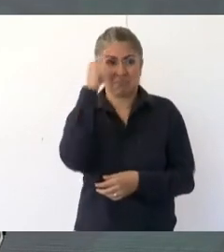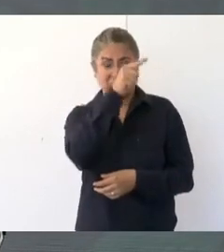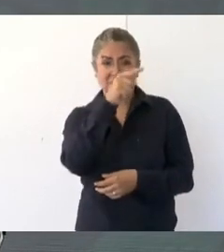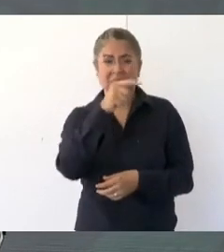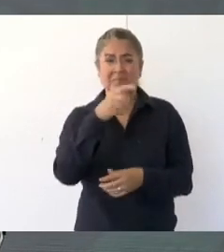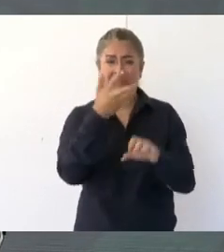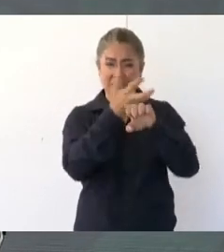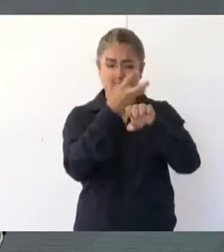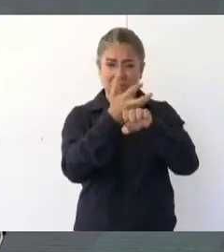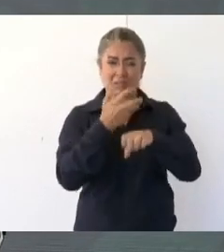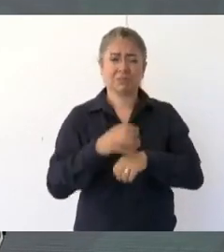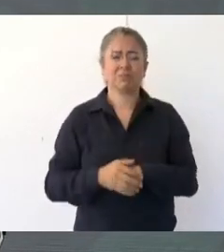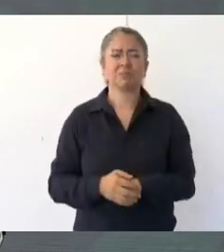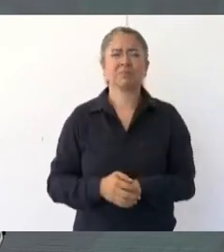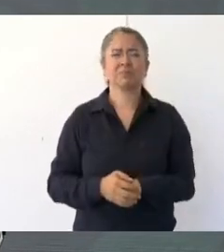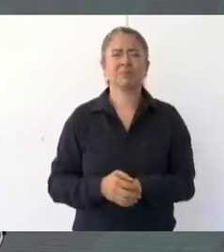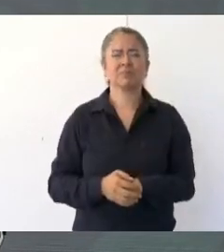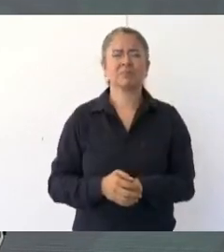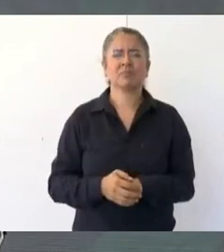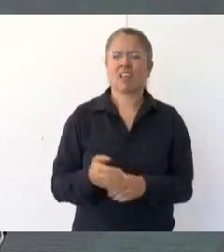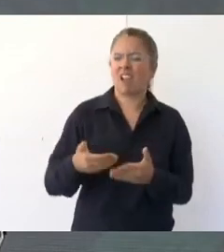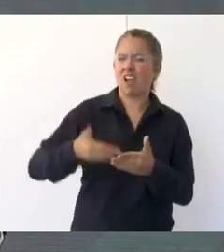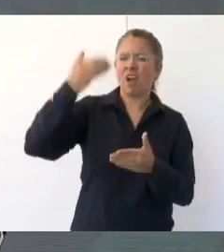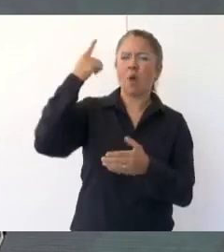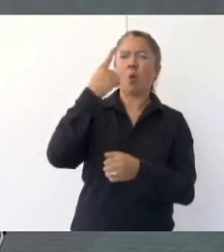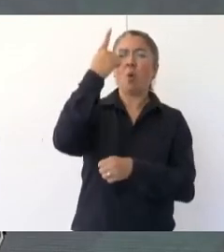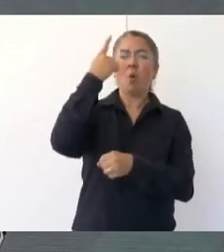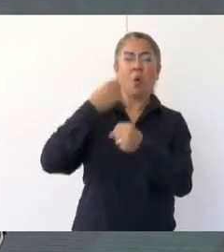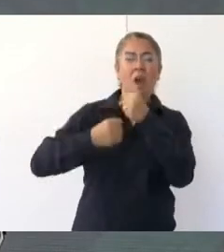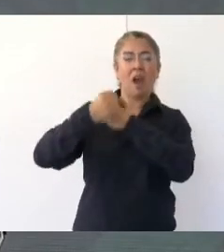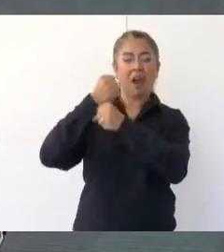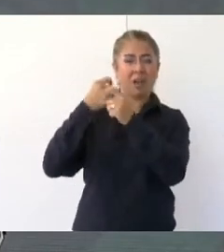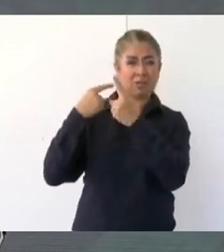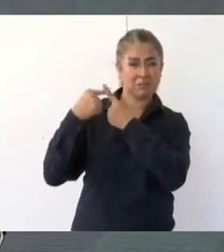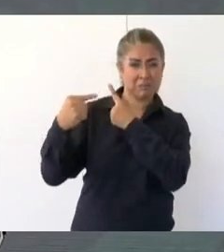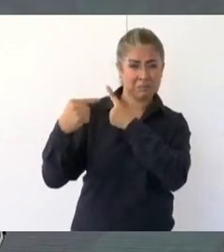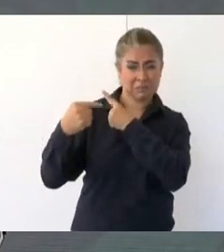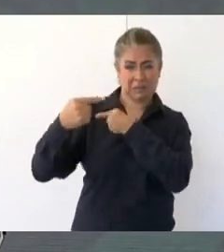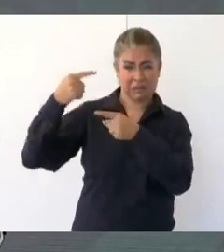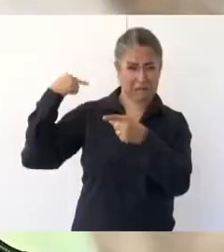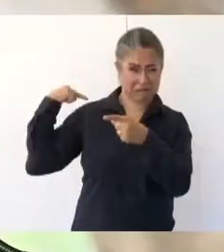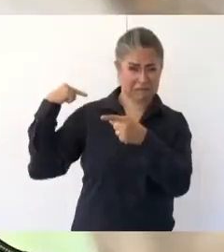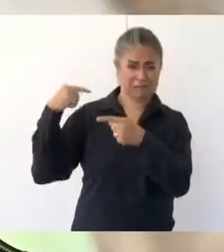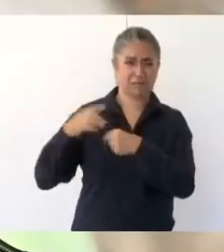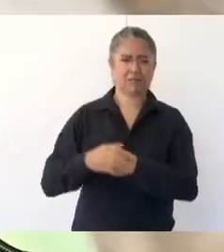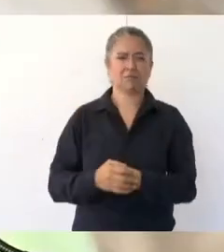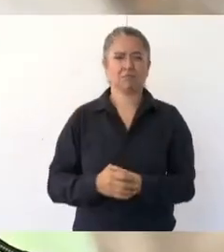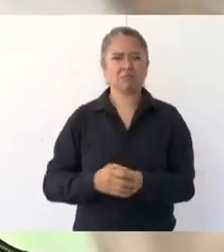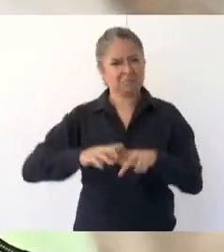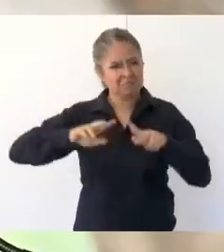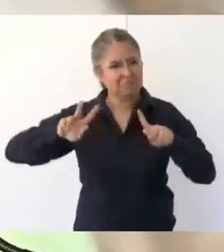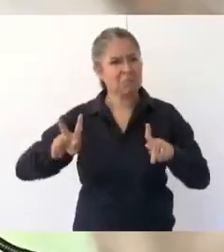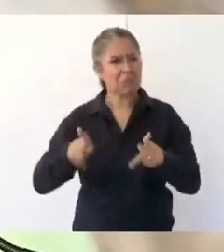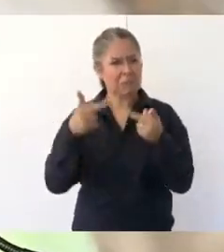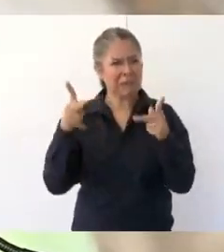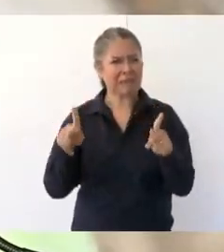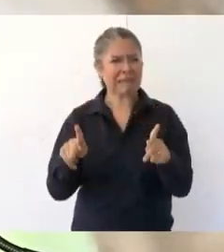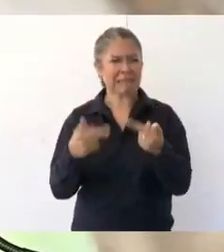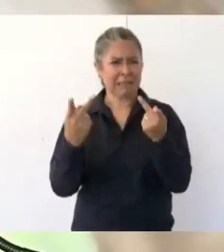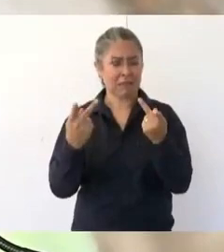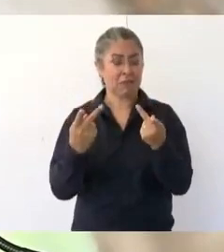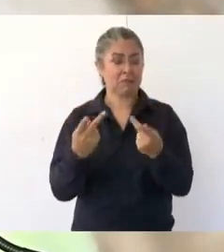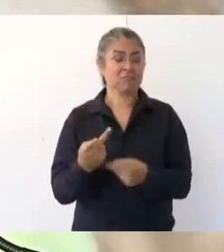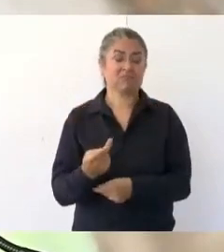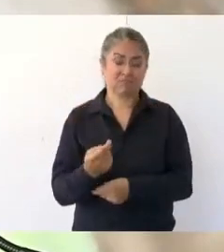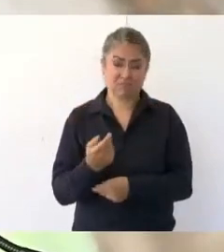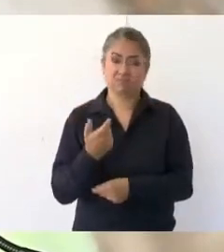Hace como 1 año y medio estaban en venta, pero a muy buen